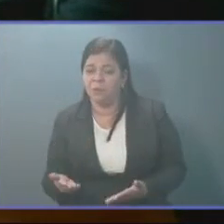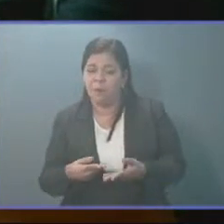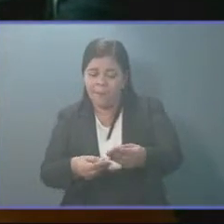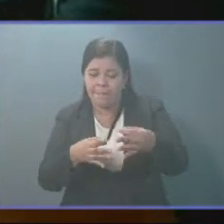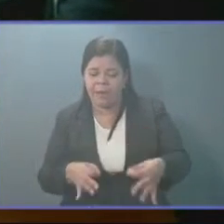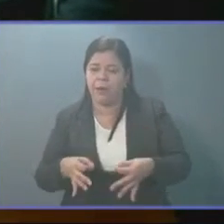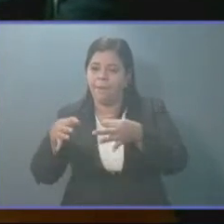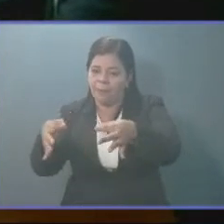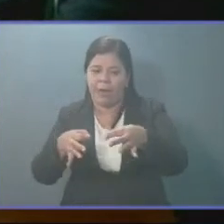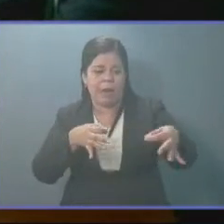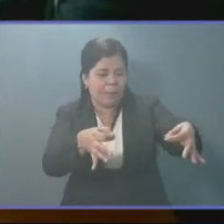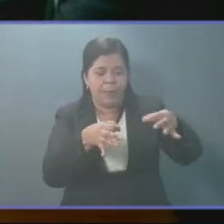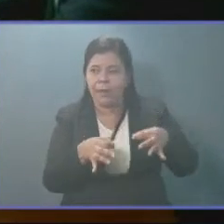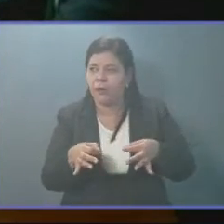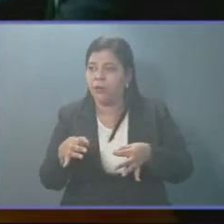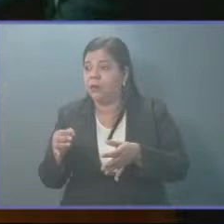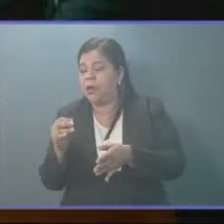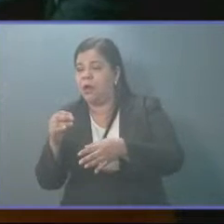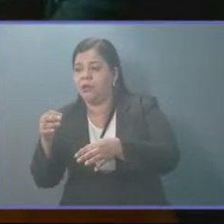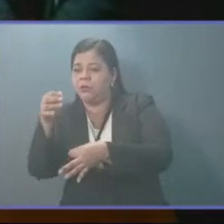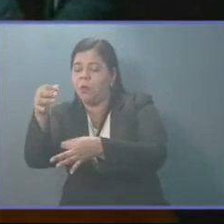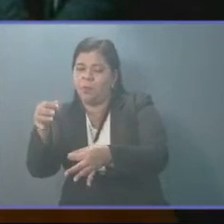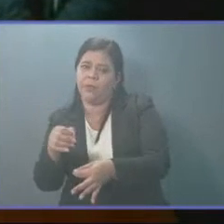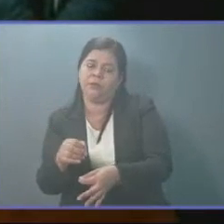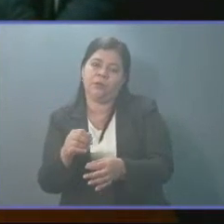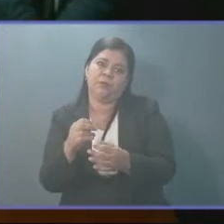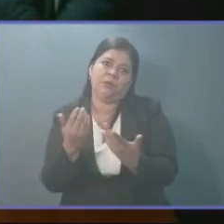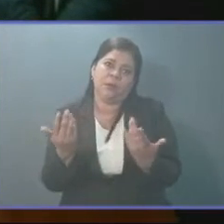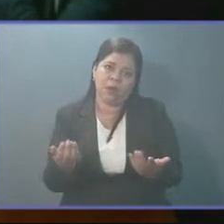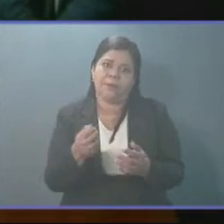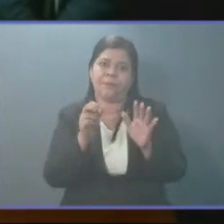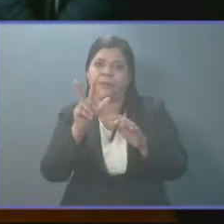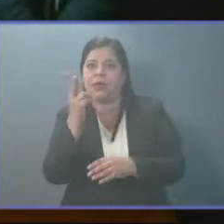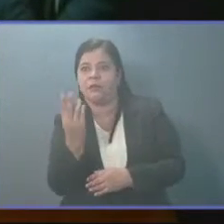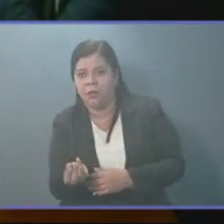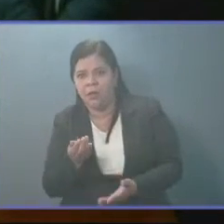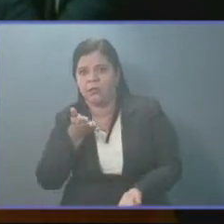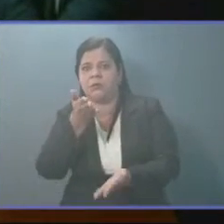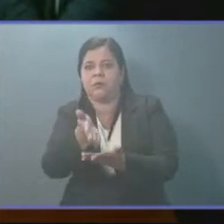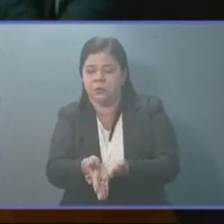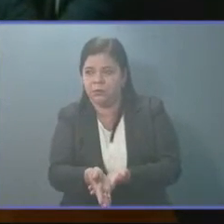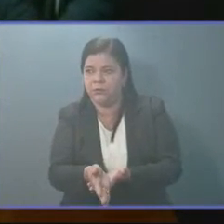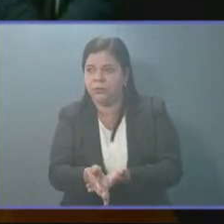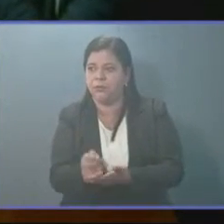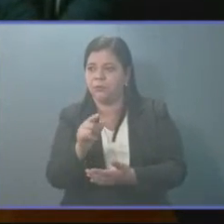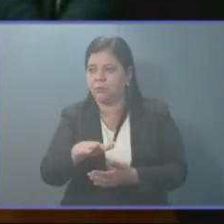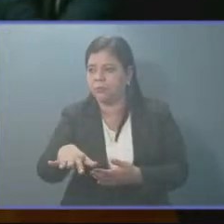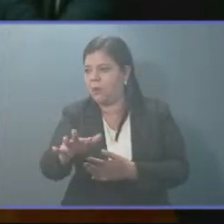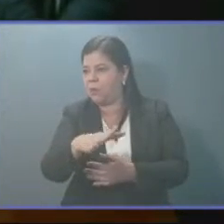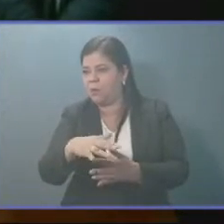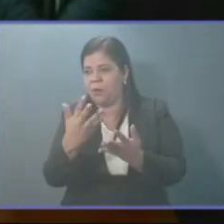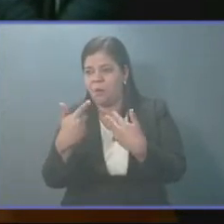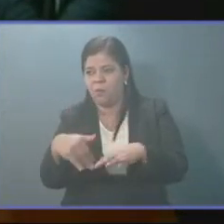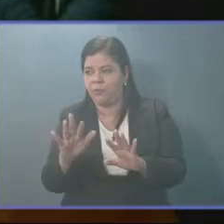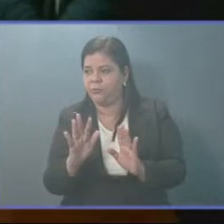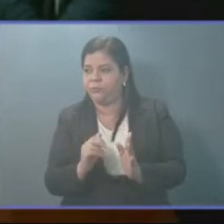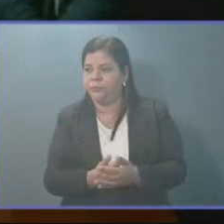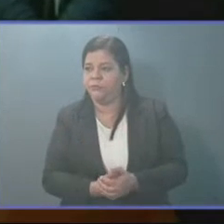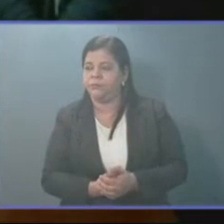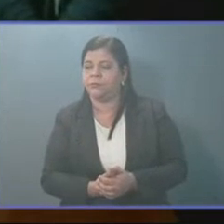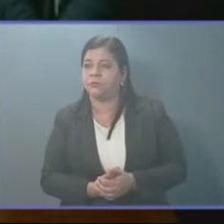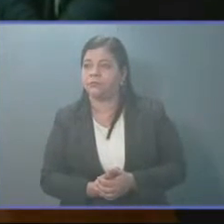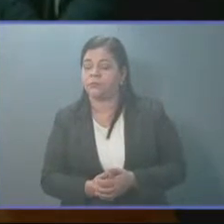documentos. Una notificación que tarda 3 días en llegar a cualquiera de las